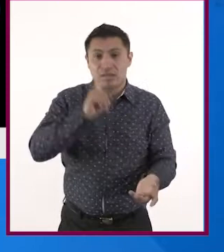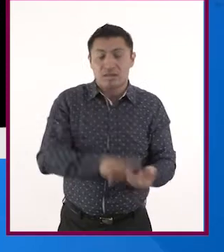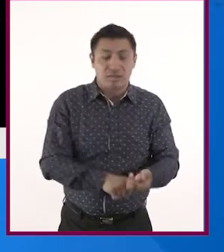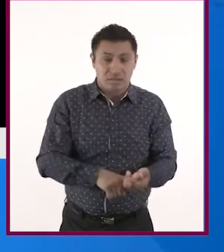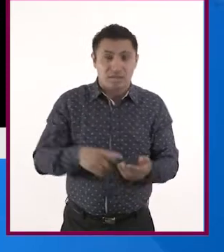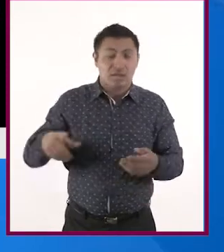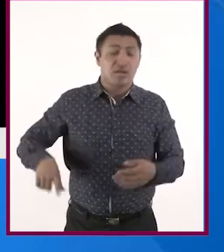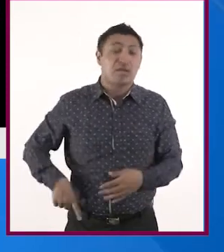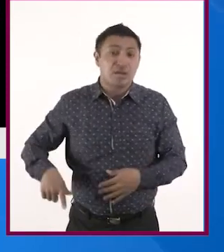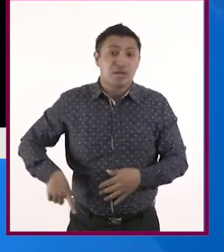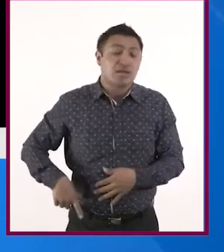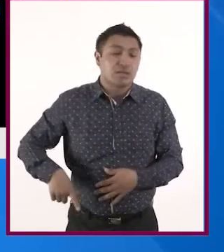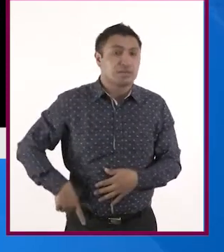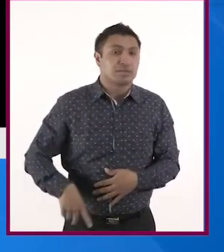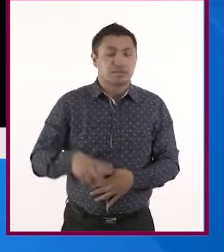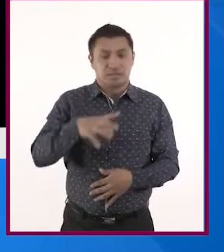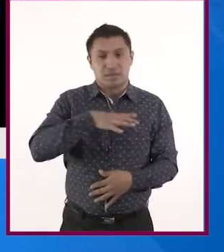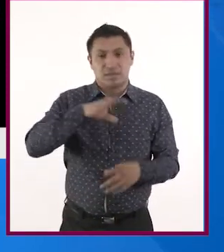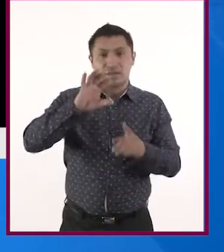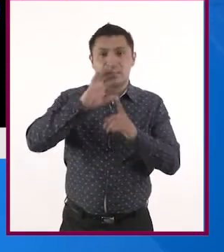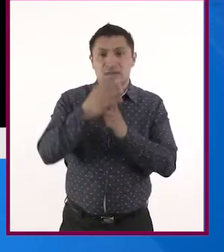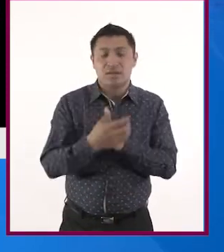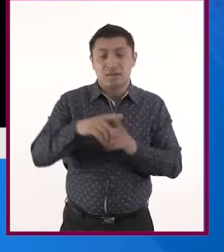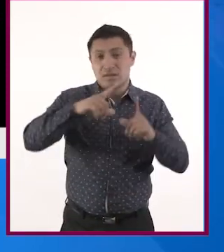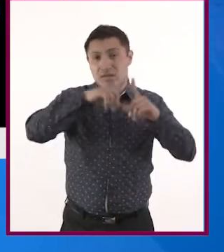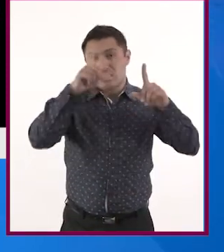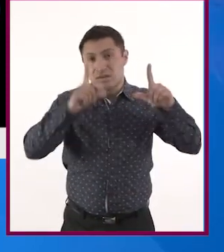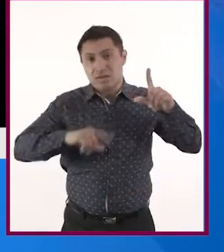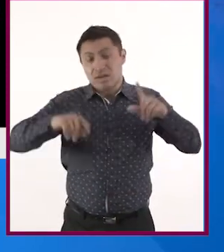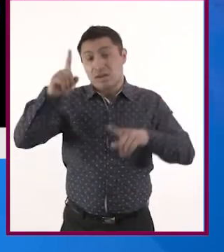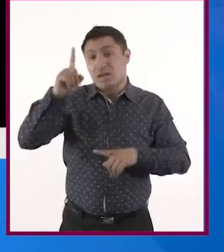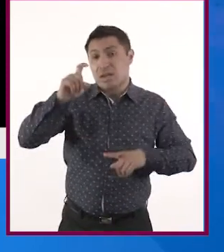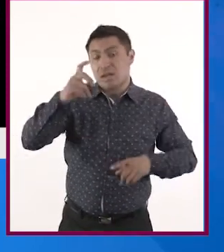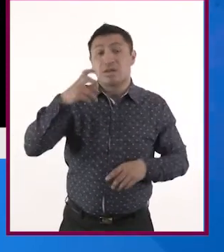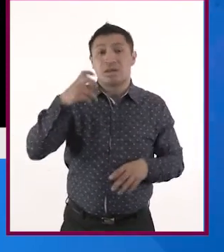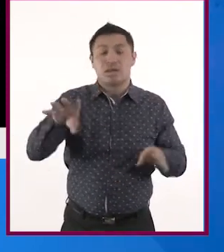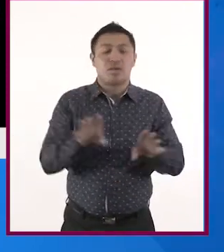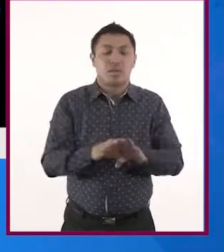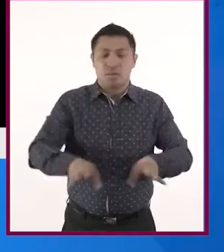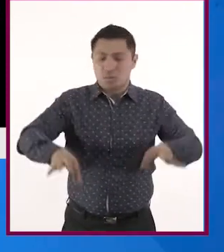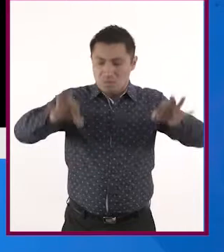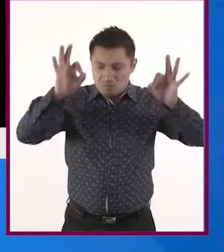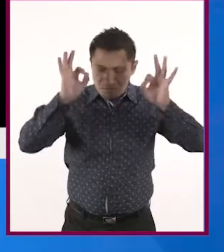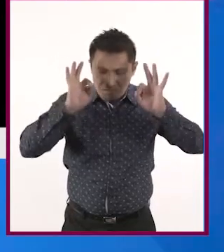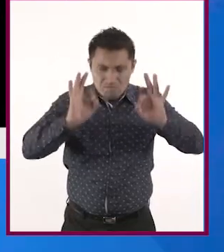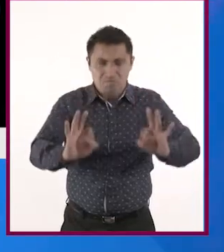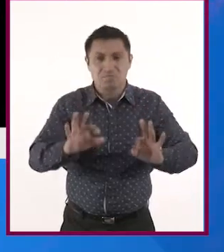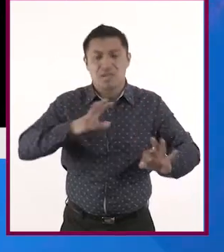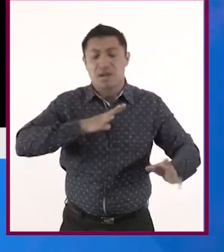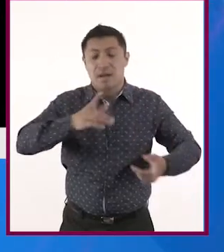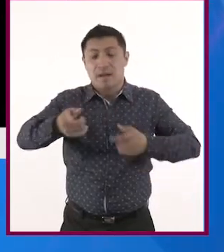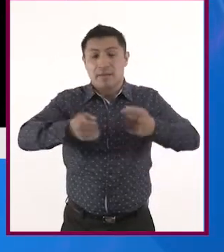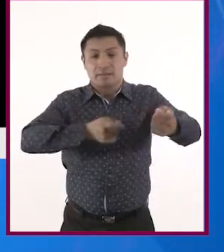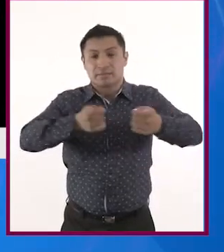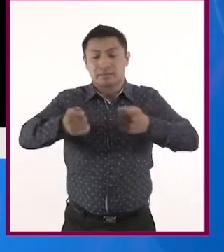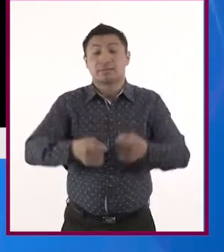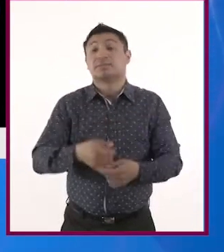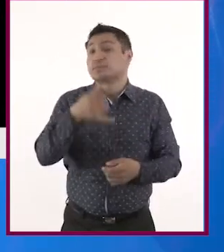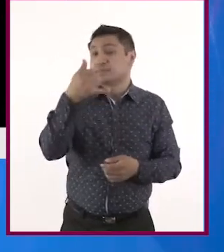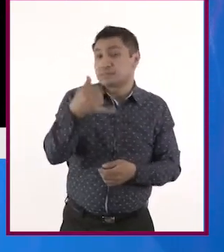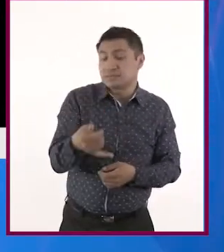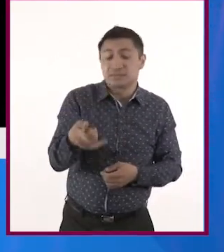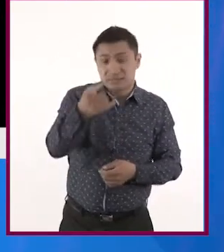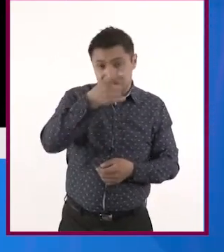¿no? Está la Comisión Nacional del Agua, quien es la máxima instancia que se dedica a la regulación y